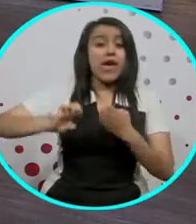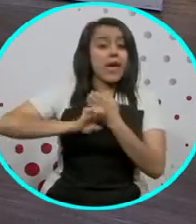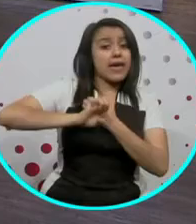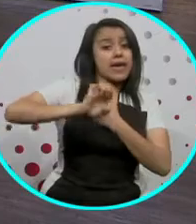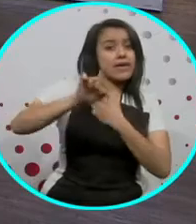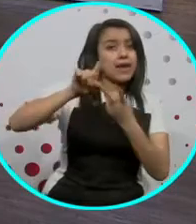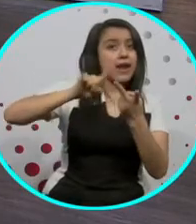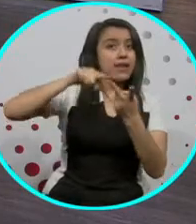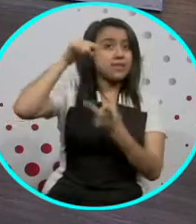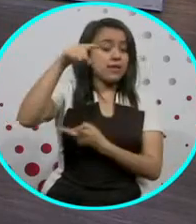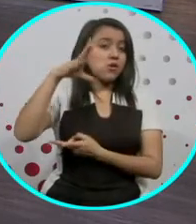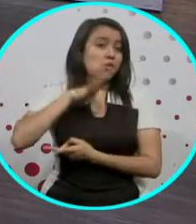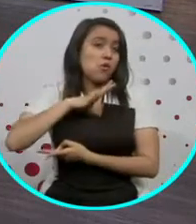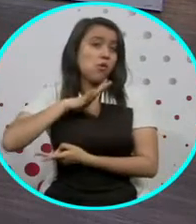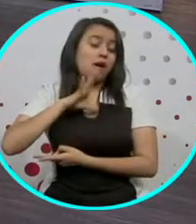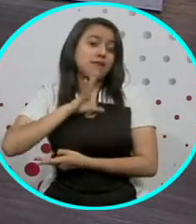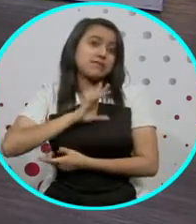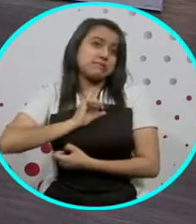traicionado?